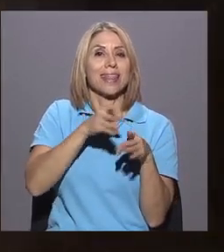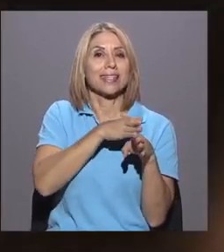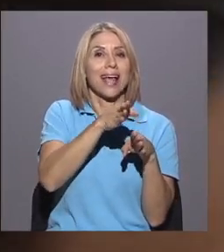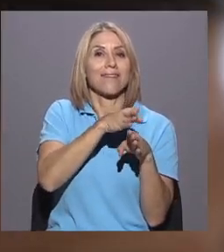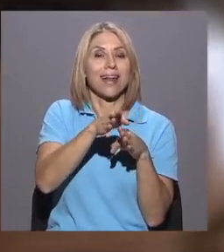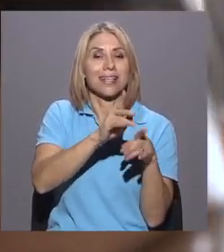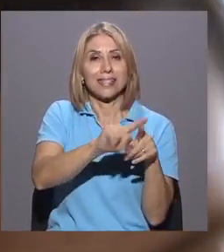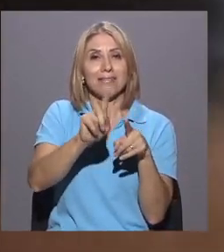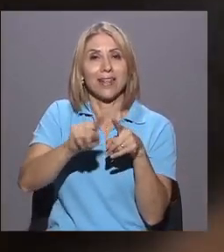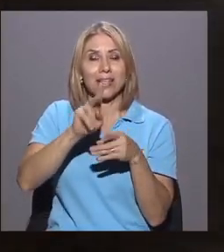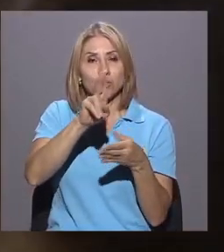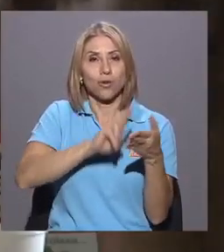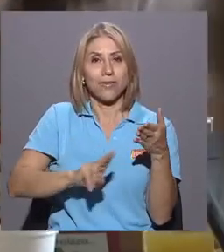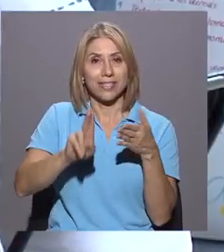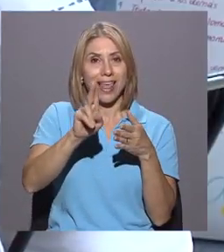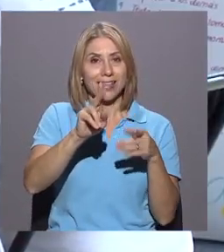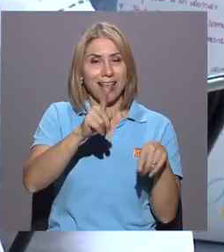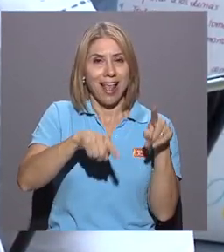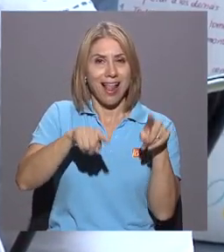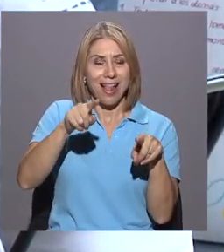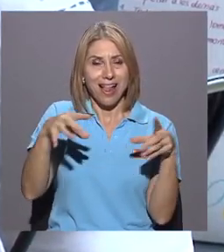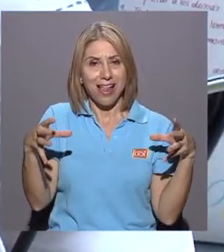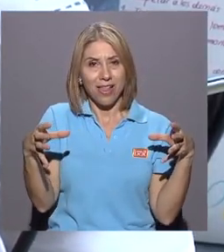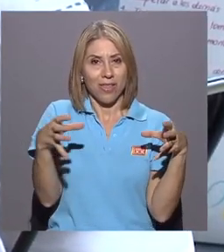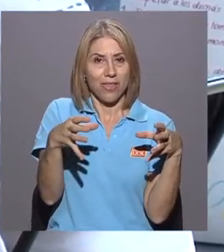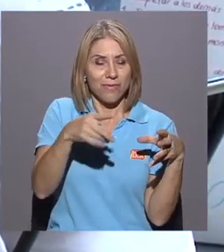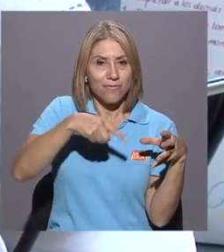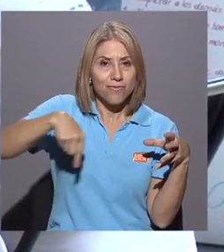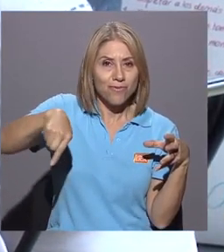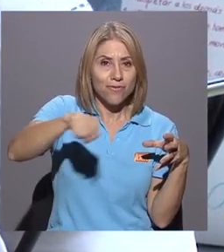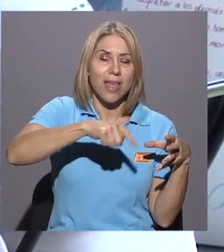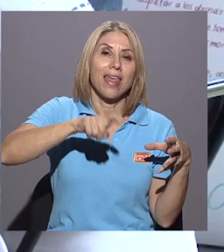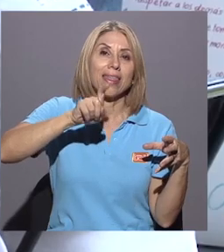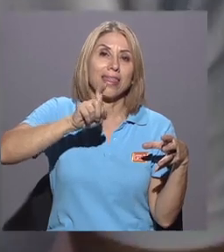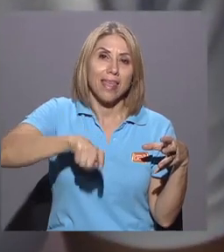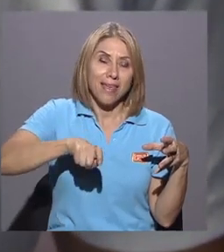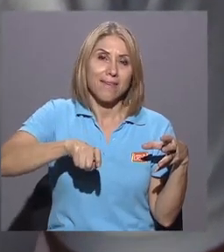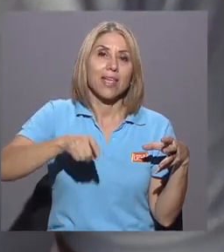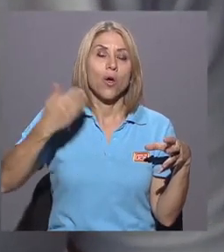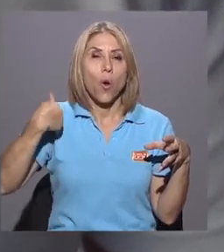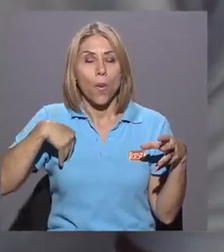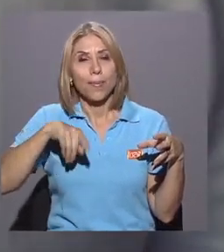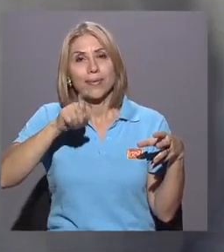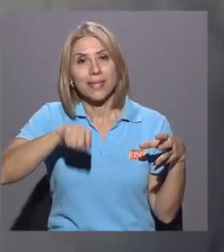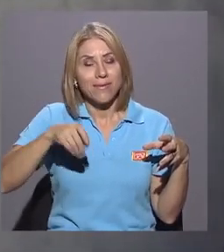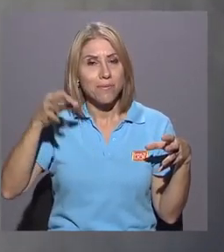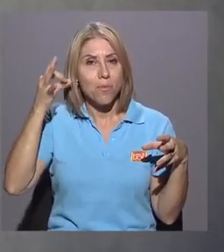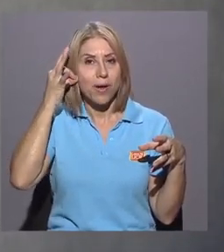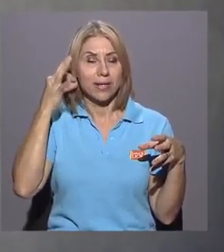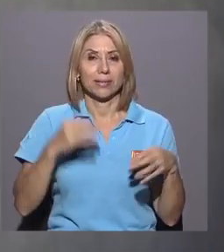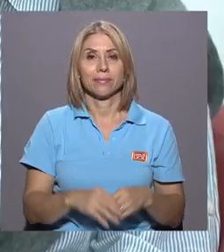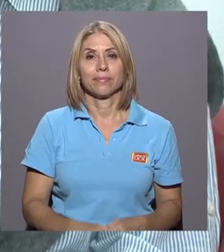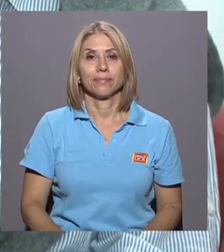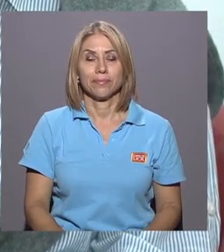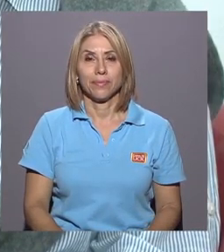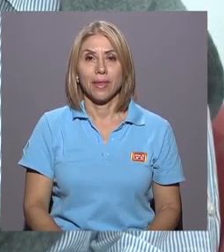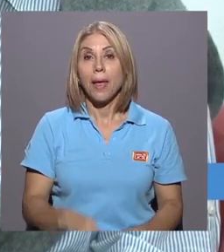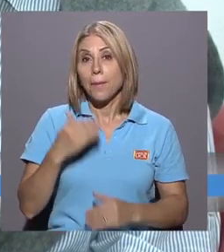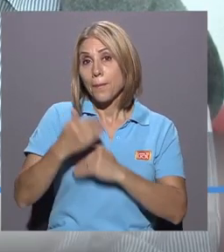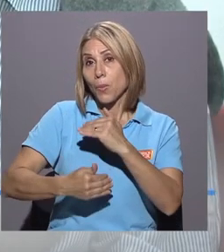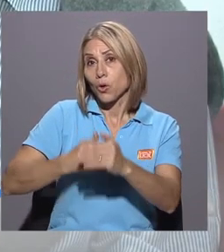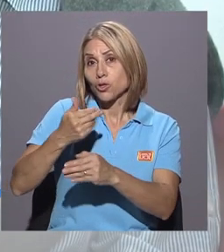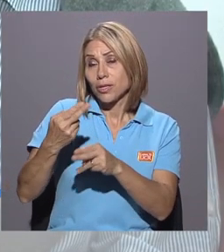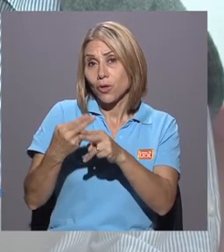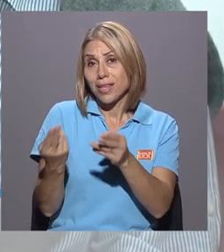diferentes universidades y de la misma forma deben estar conformados por hombres y mujeres para el proceso de inscripción